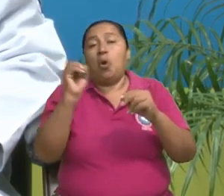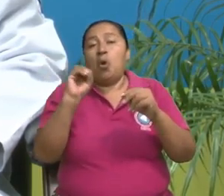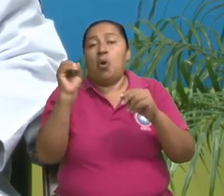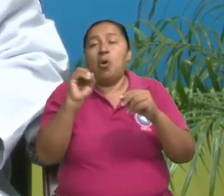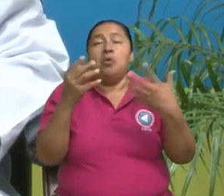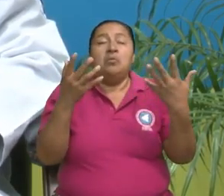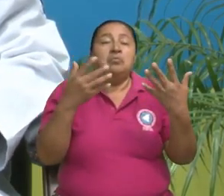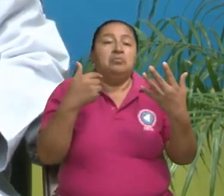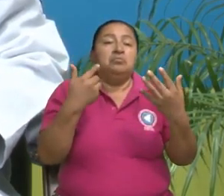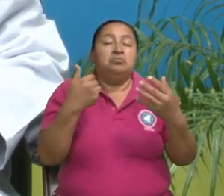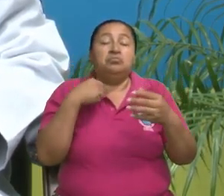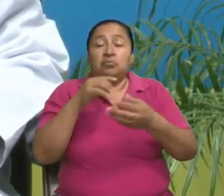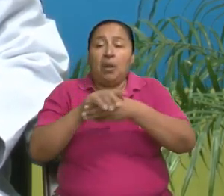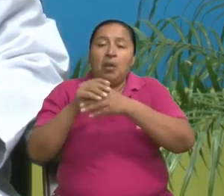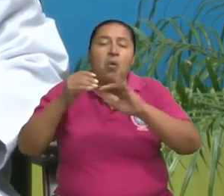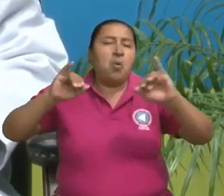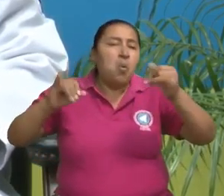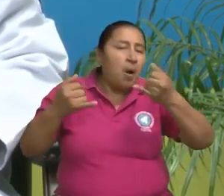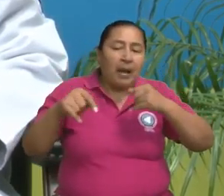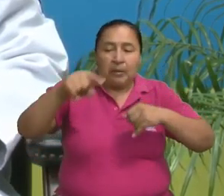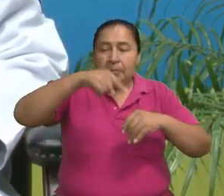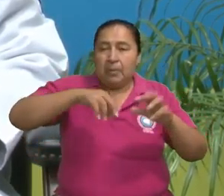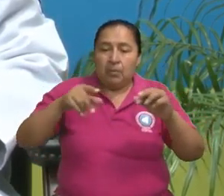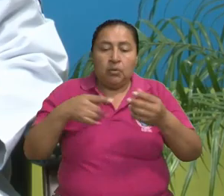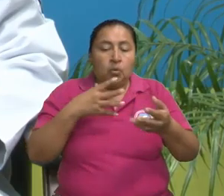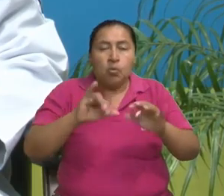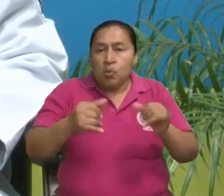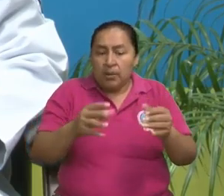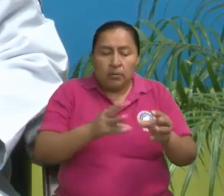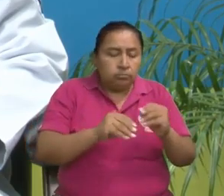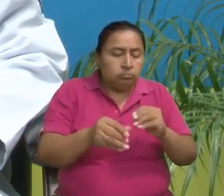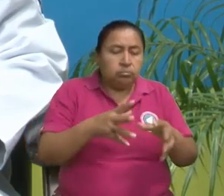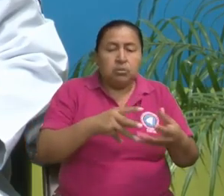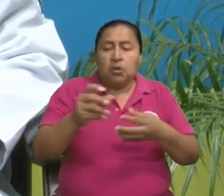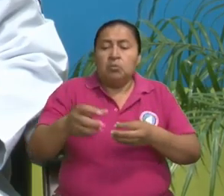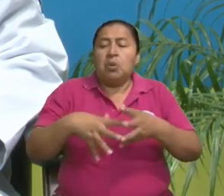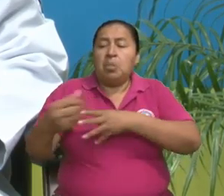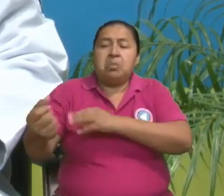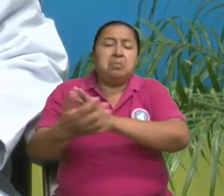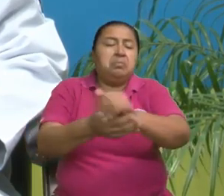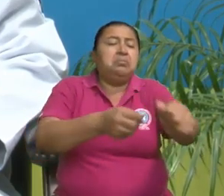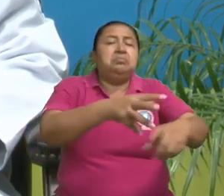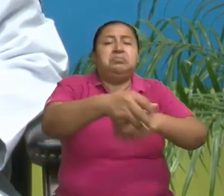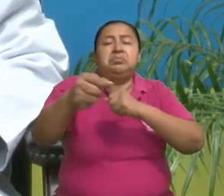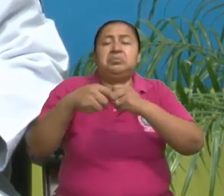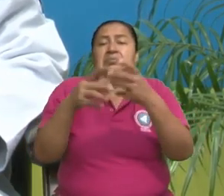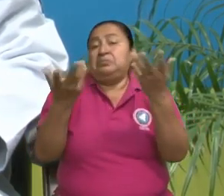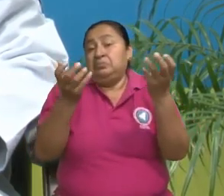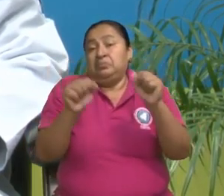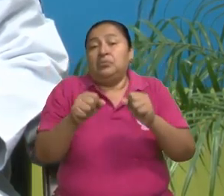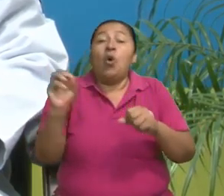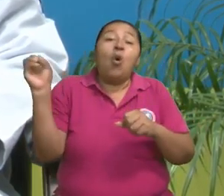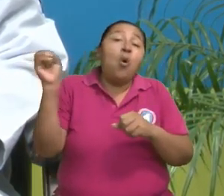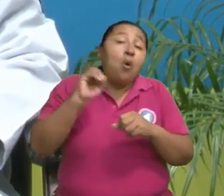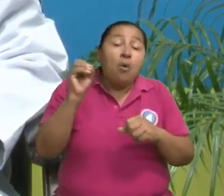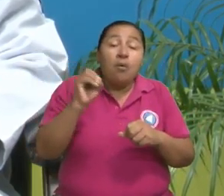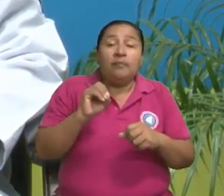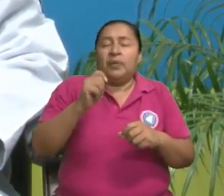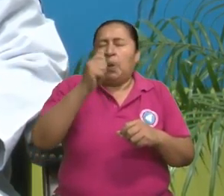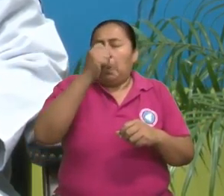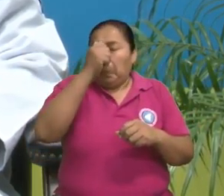los jugar con los mismos juguetes que juegan en el resto de los niños o el estornudo de los